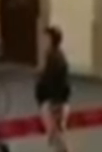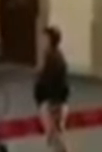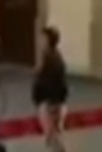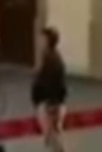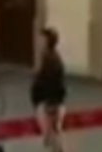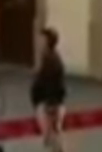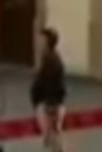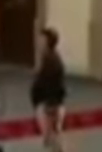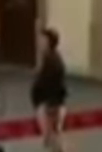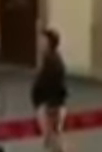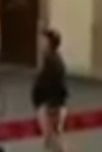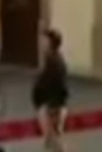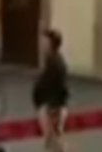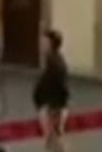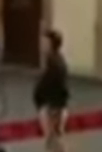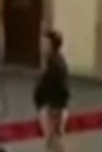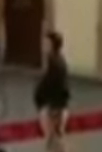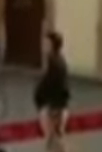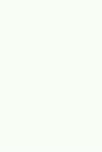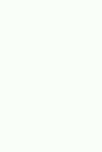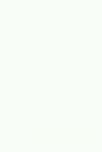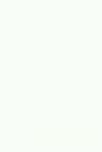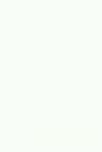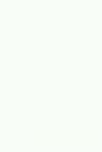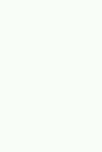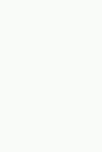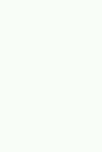16 en Guanajuato,